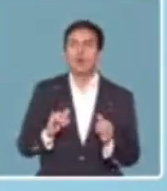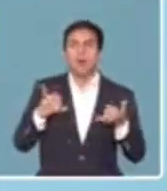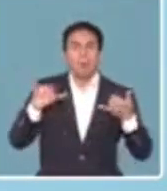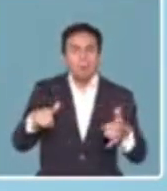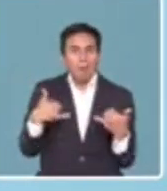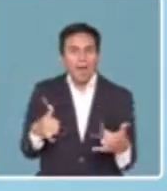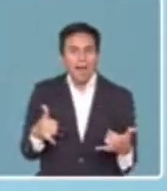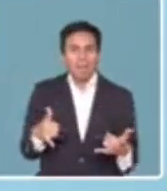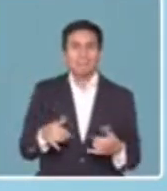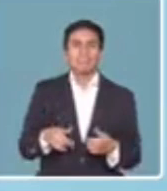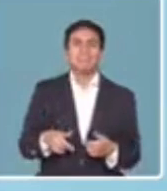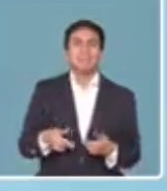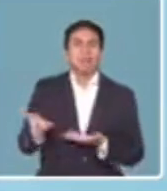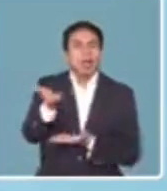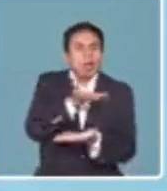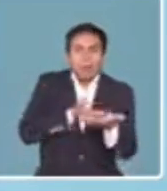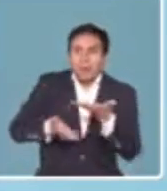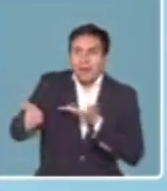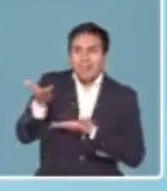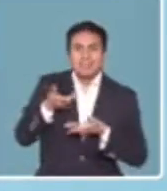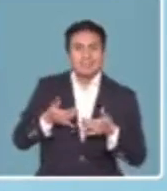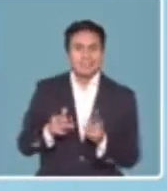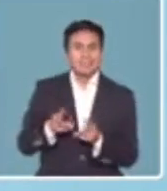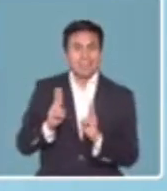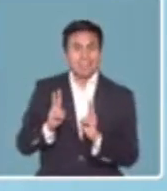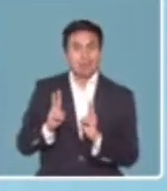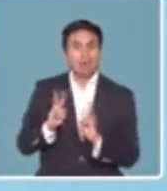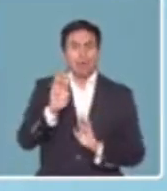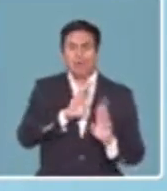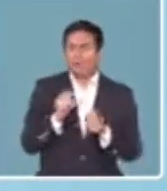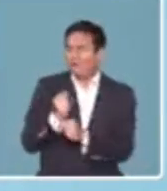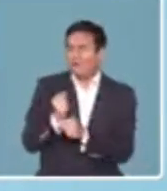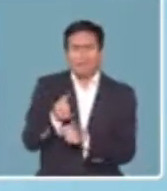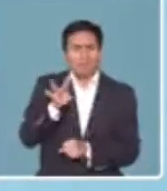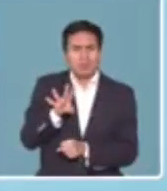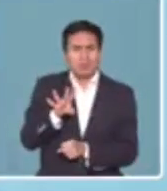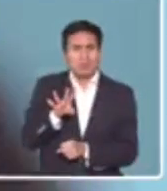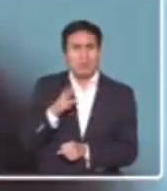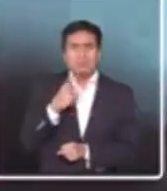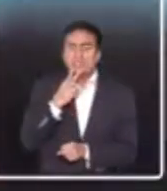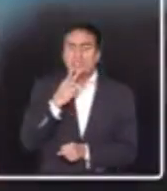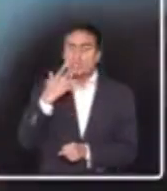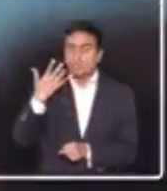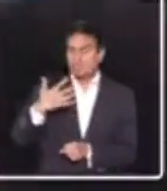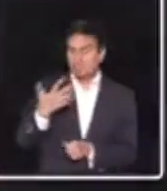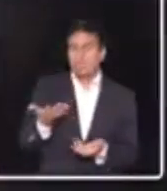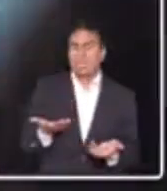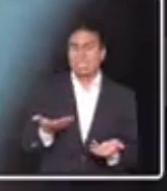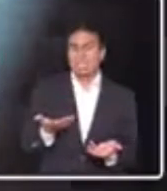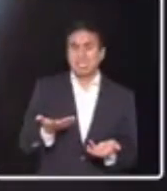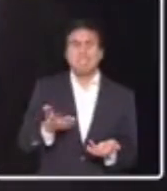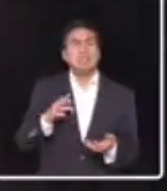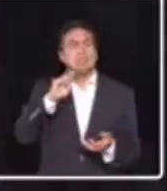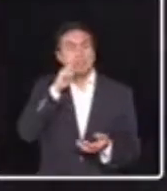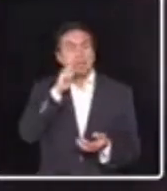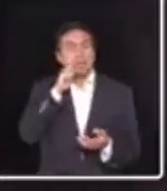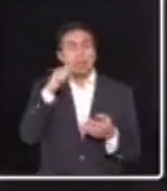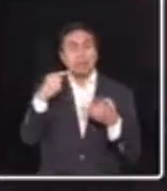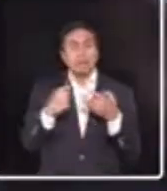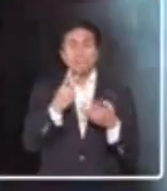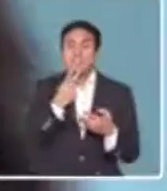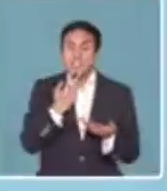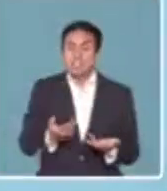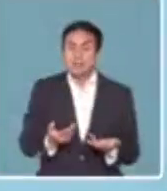jugar, a compartir, y no solamente a cuidar y trabajar, es parte importante de lo que constituye la